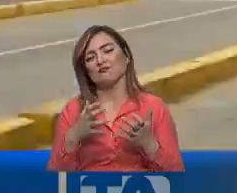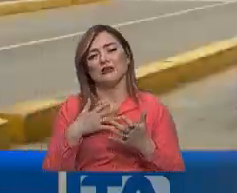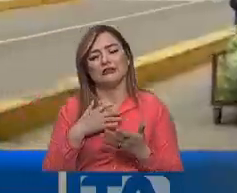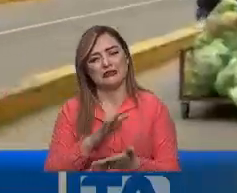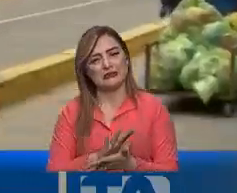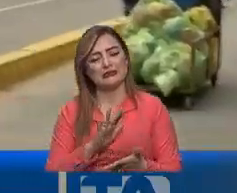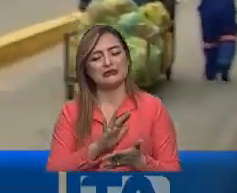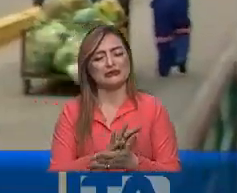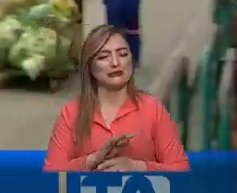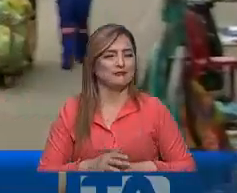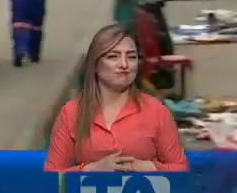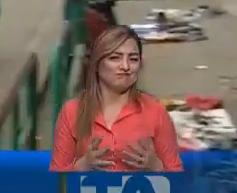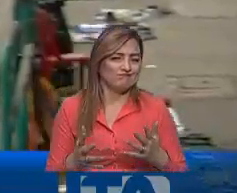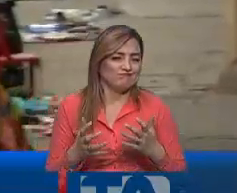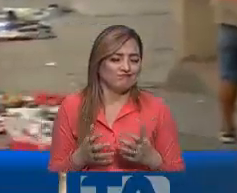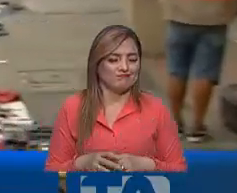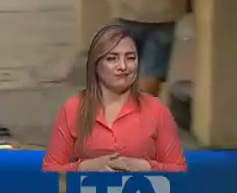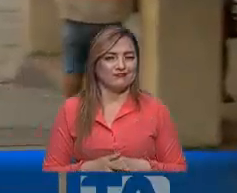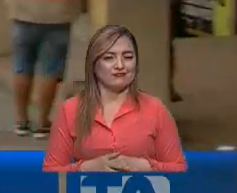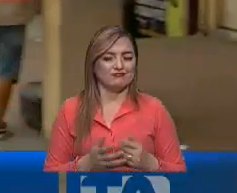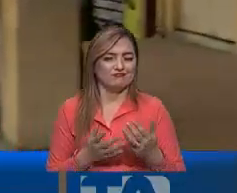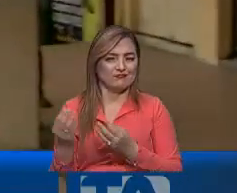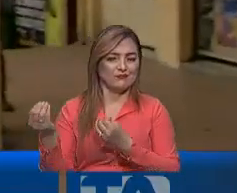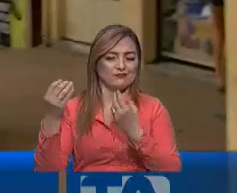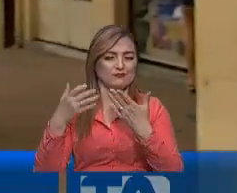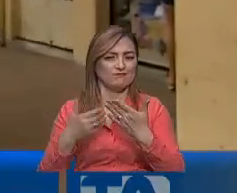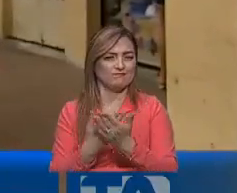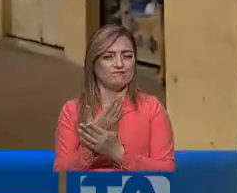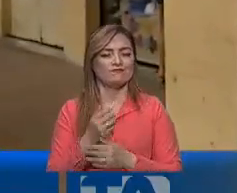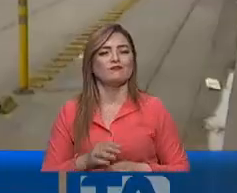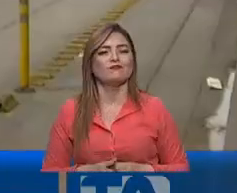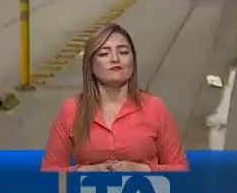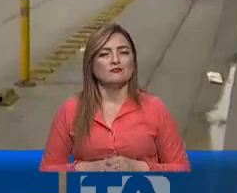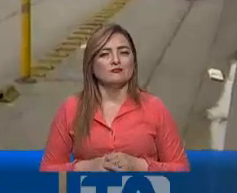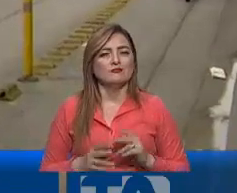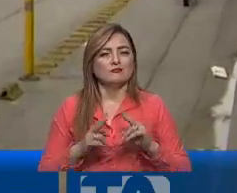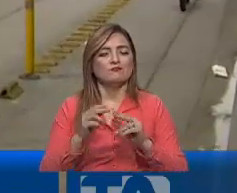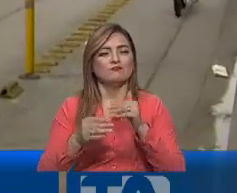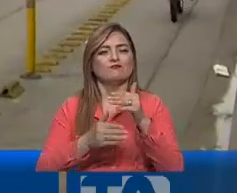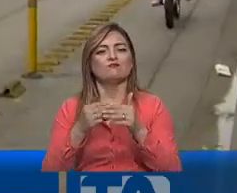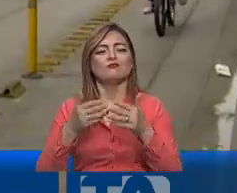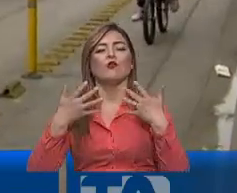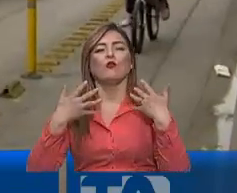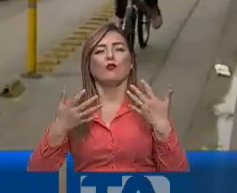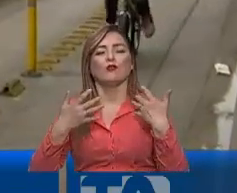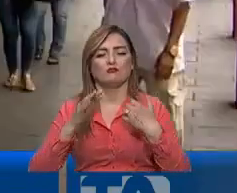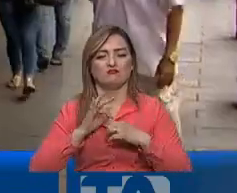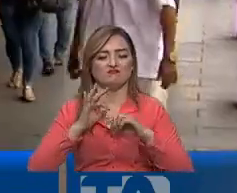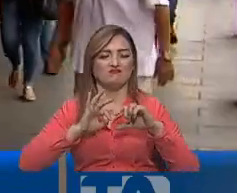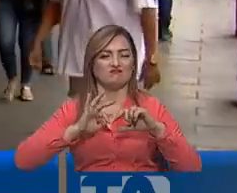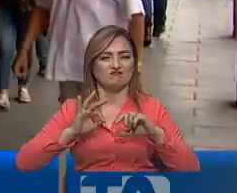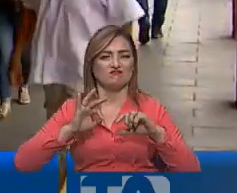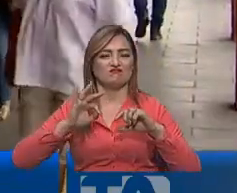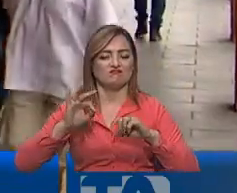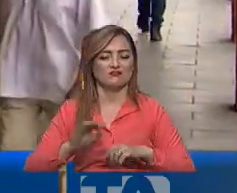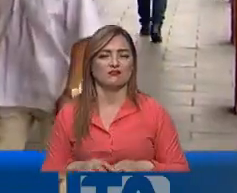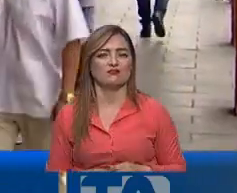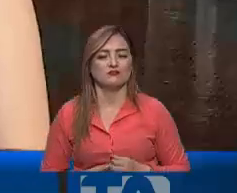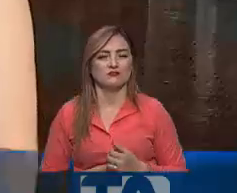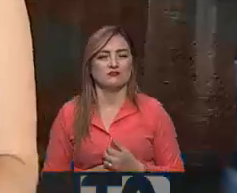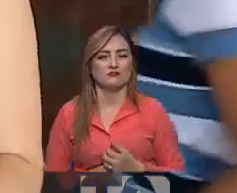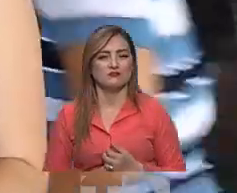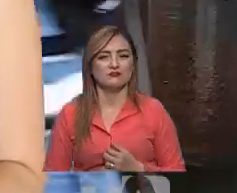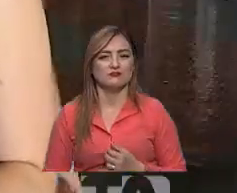calma, mientras se espera un nuevo informe epidemiológico para conocer cómo avanza Guayaquil en esta nueva ola de